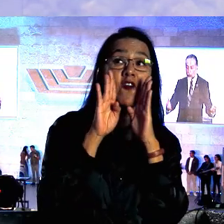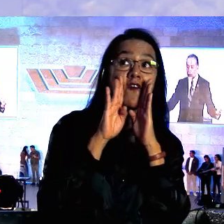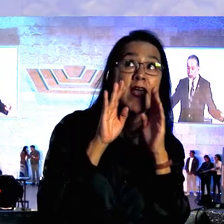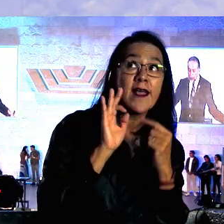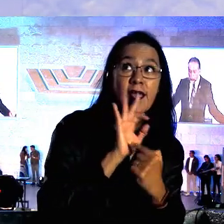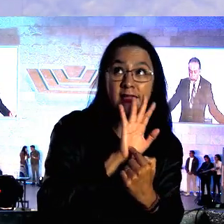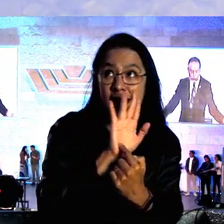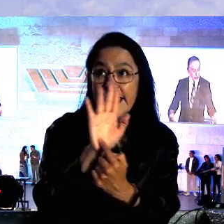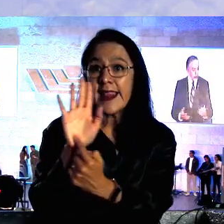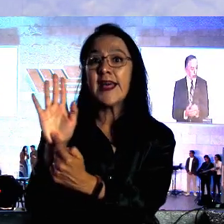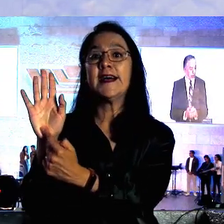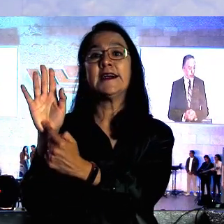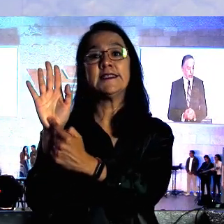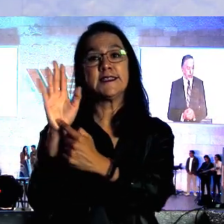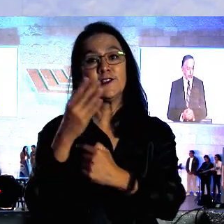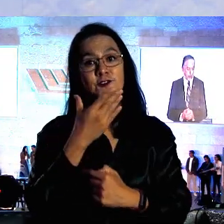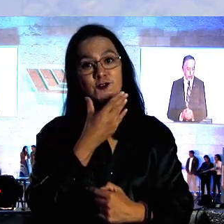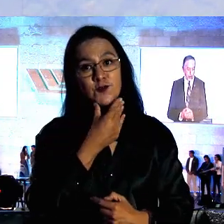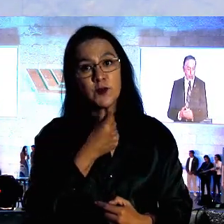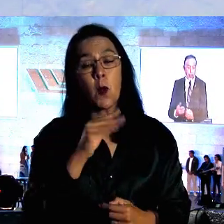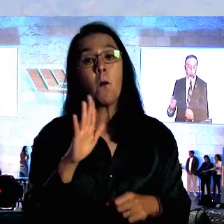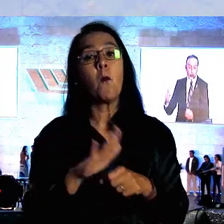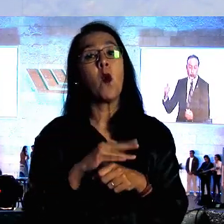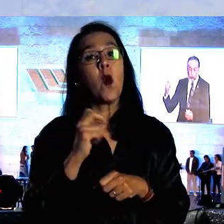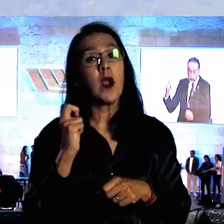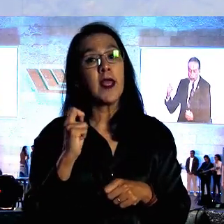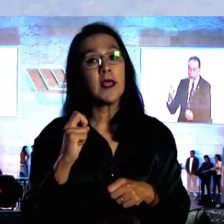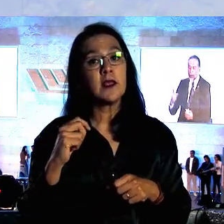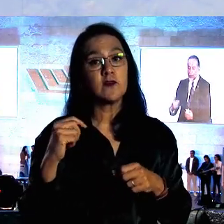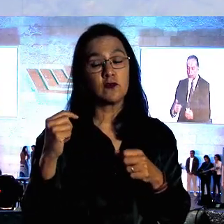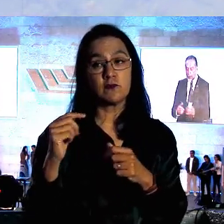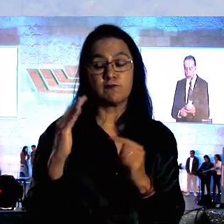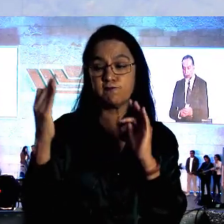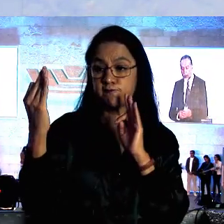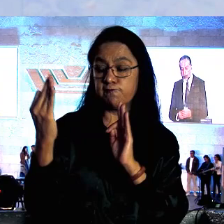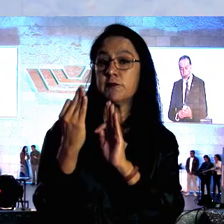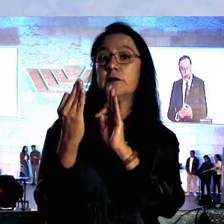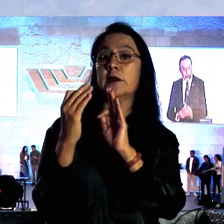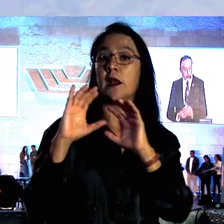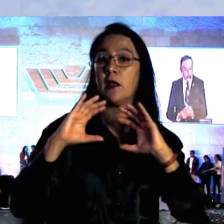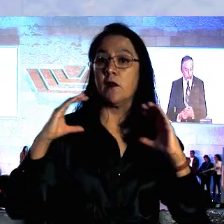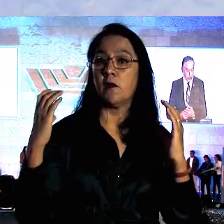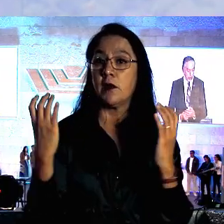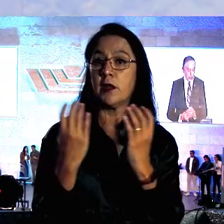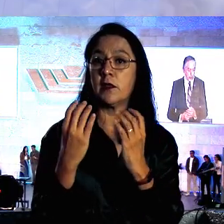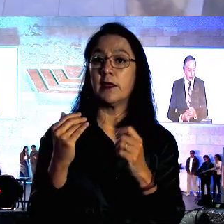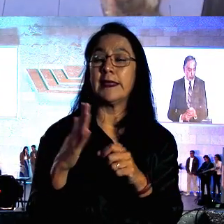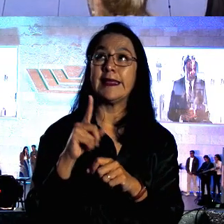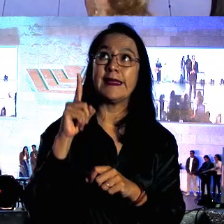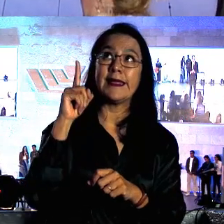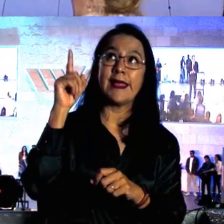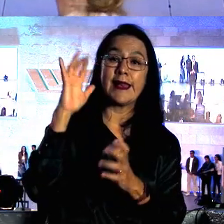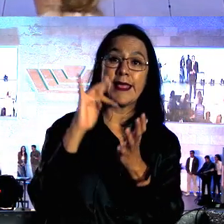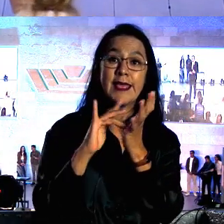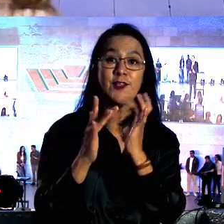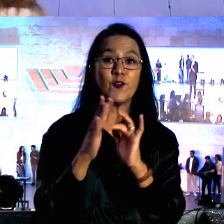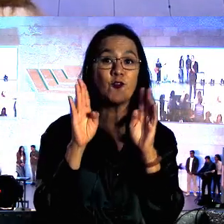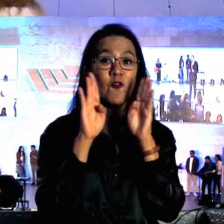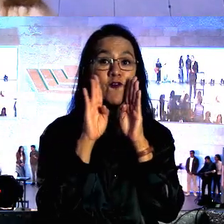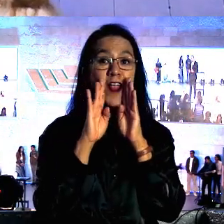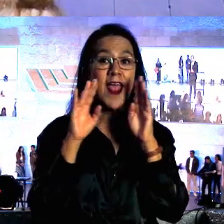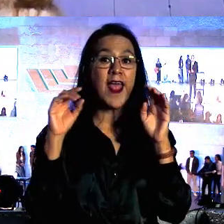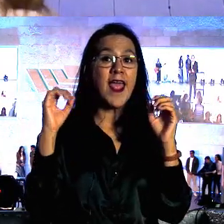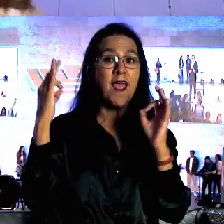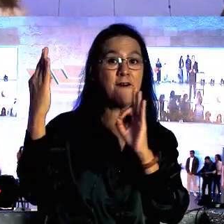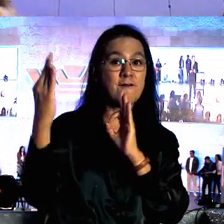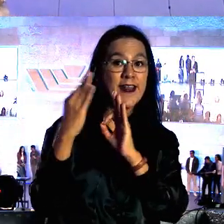por eso es que venimos públicamente Él nos confesará delante de los ángeles de Dios pero aquel que se avergüence